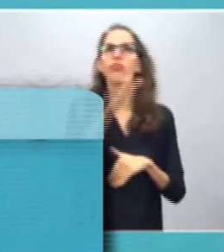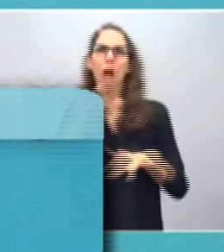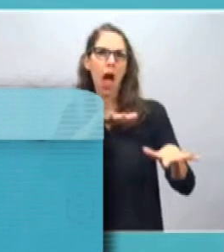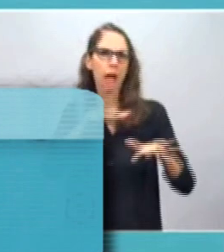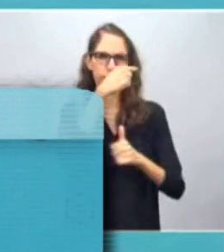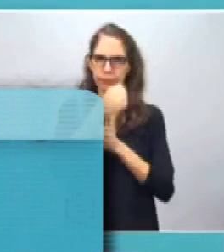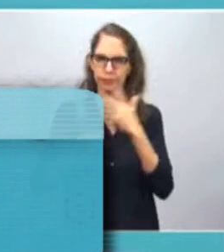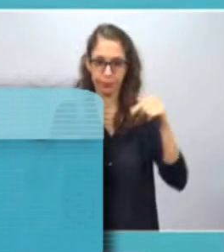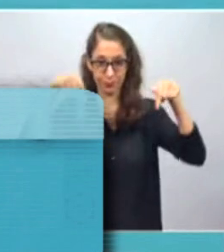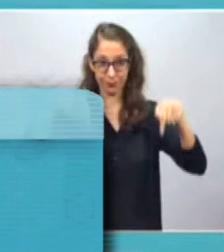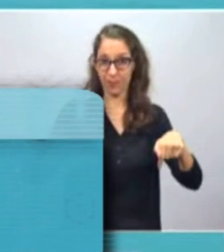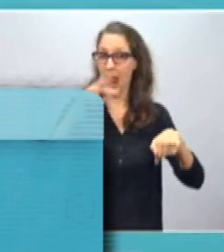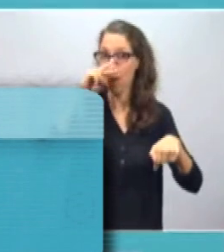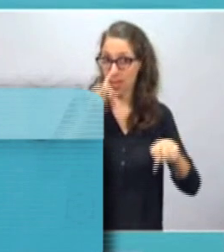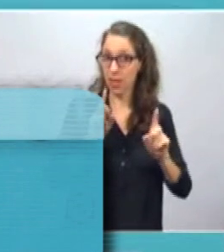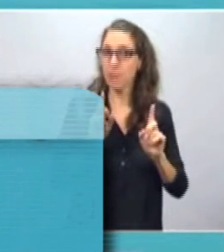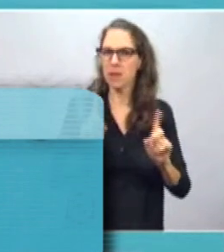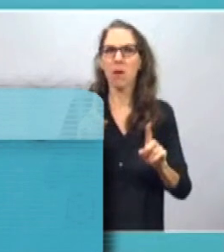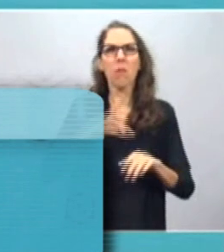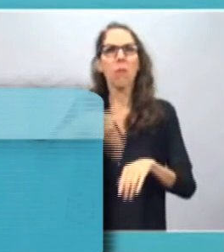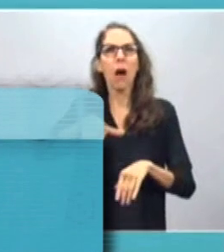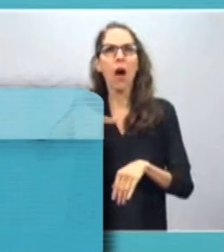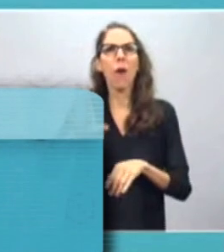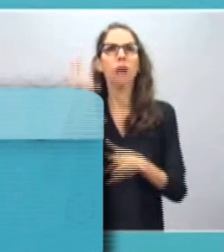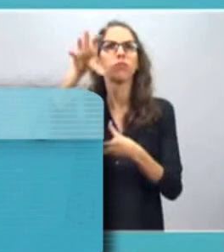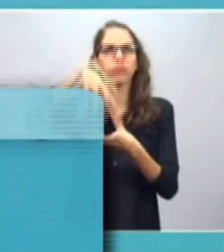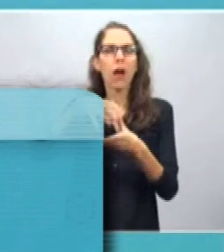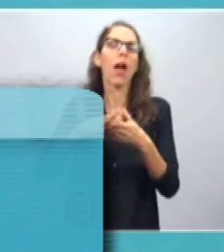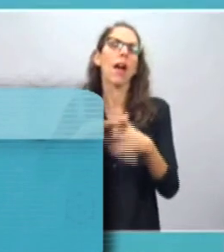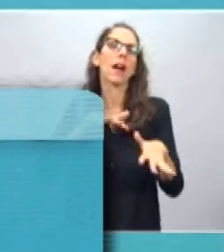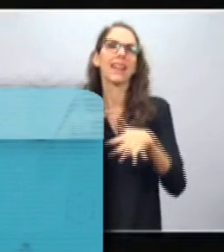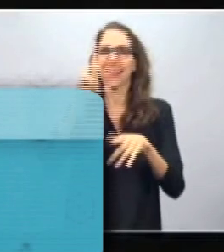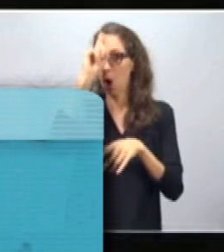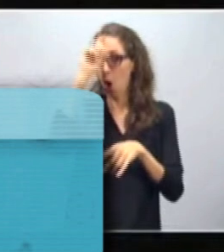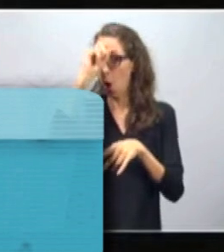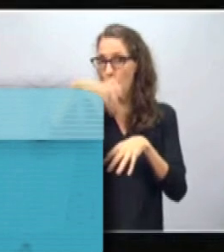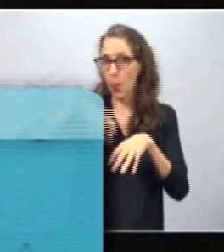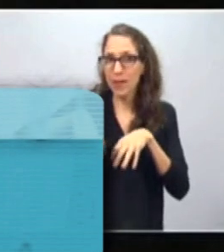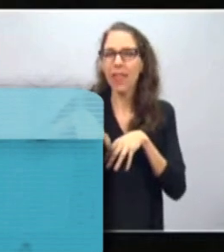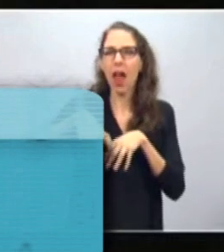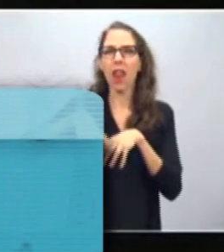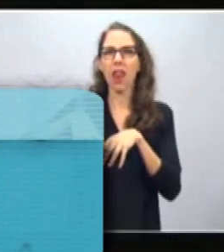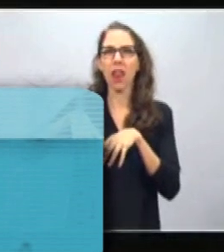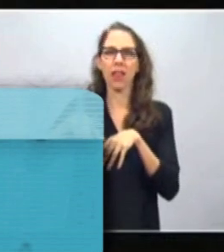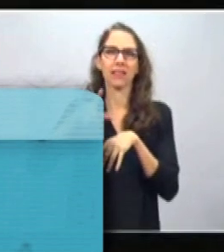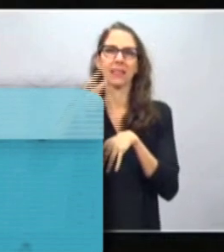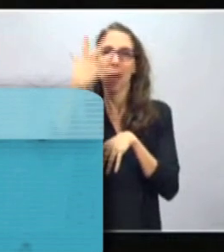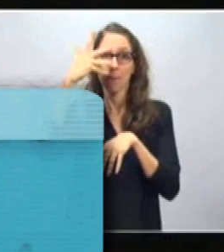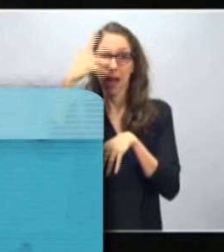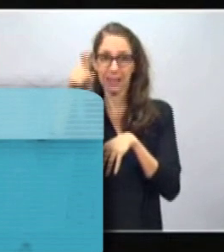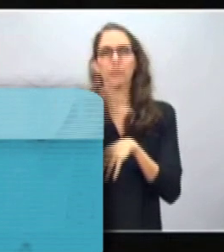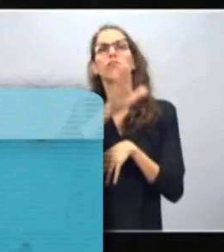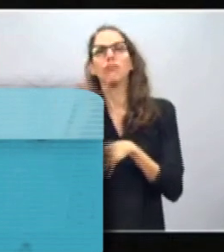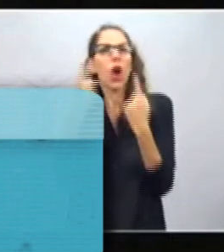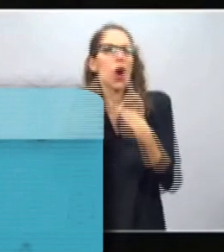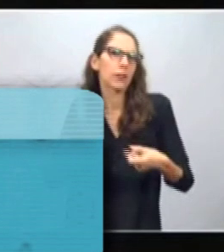el gobernador. Aquí en La Plata va a participar de una entrega de equipamiento en el Hospital Internacional General de Agudos San Martín.